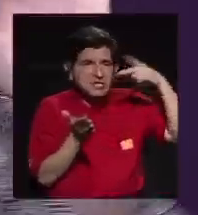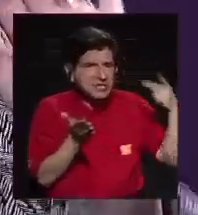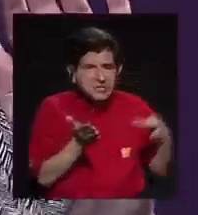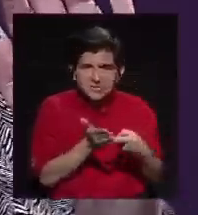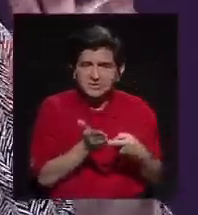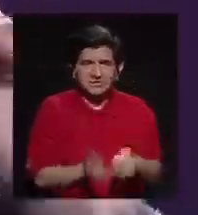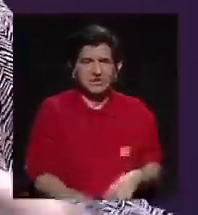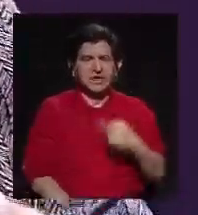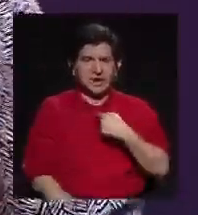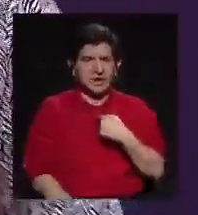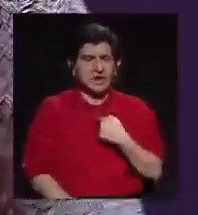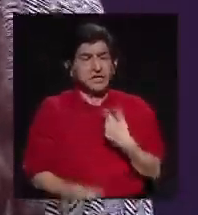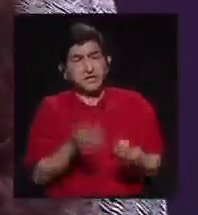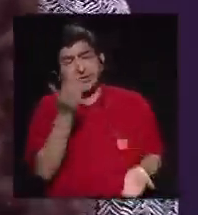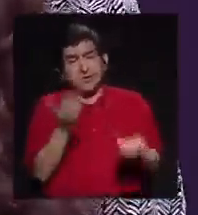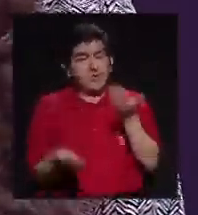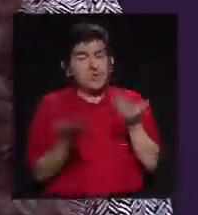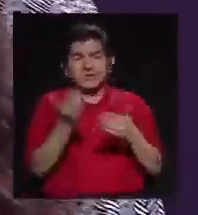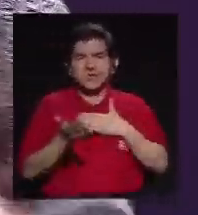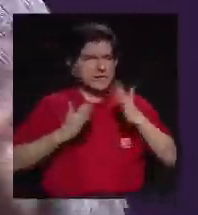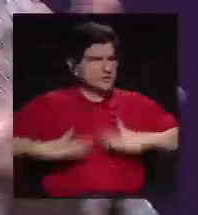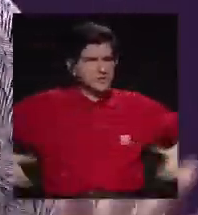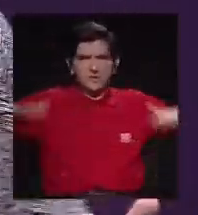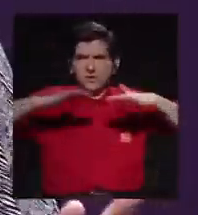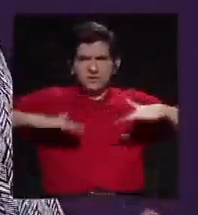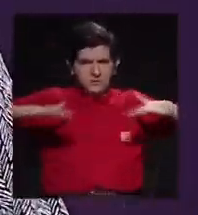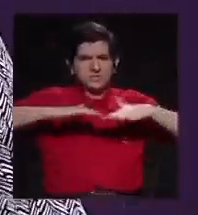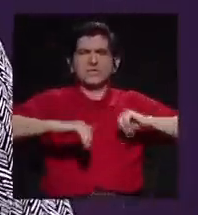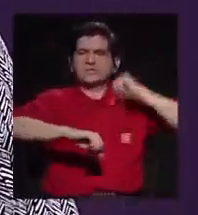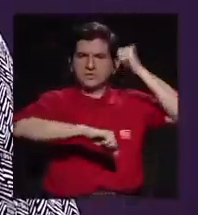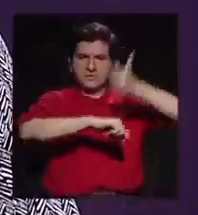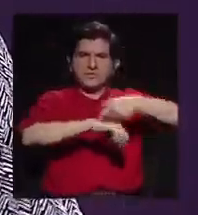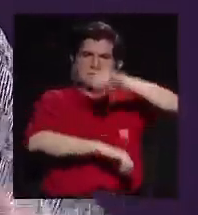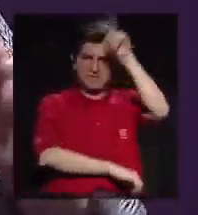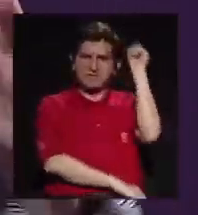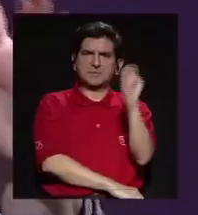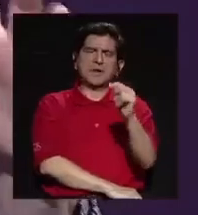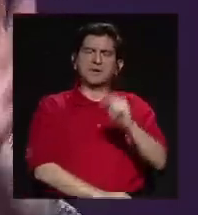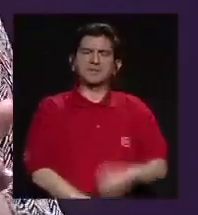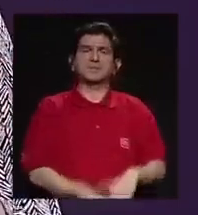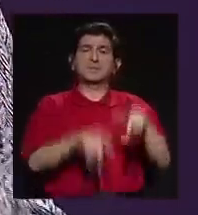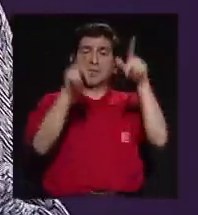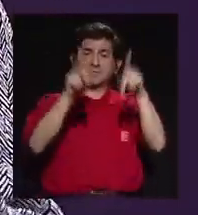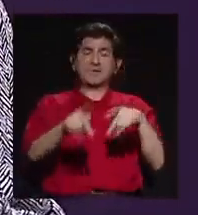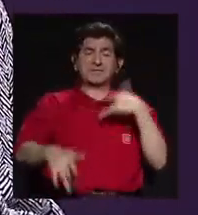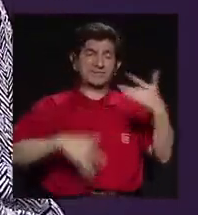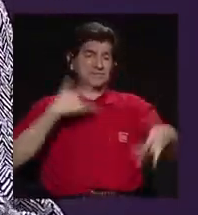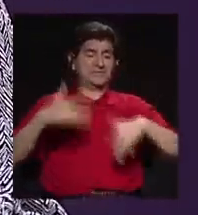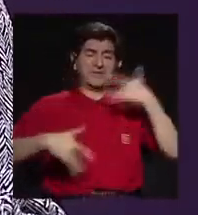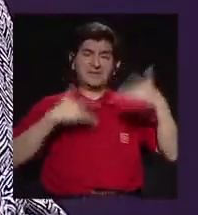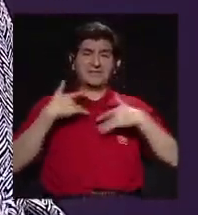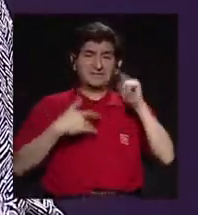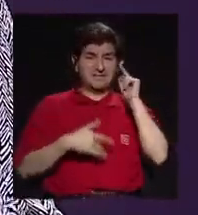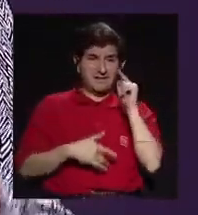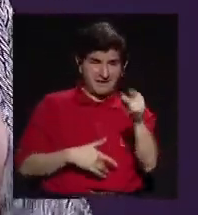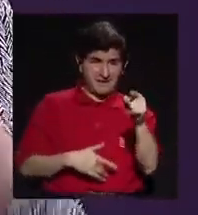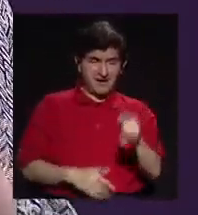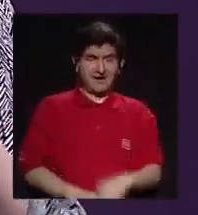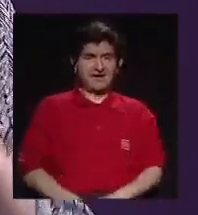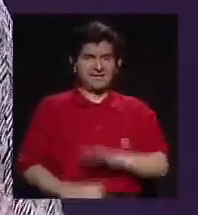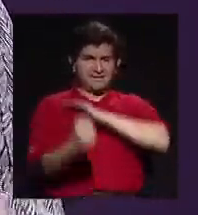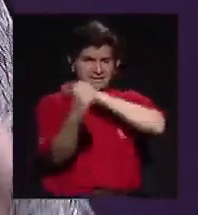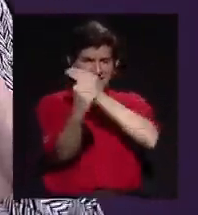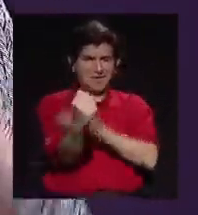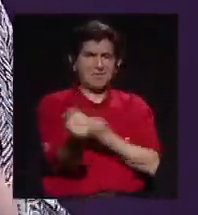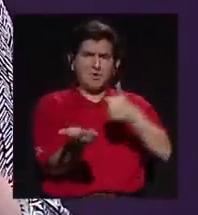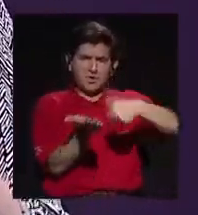Y aquí me voy a atrever, sí, tal vez no es mi campo, y lo voy a plantear como una pregunta, si hay gente que siente que ese poder